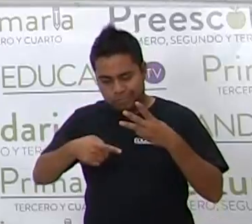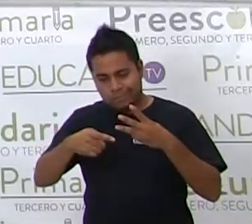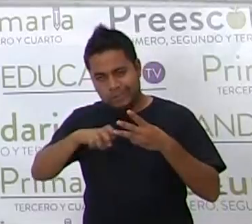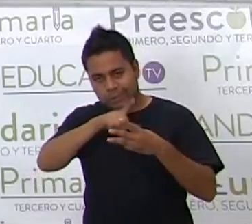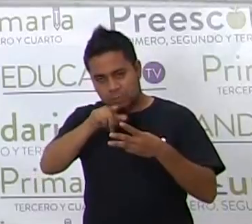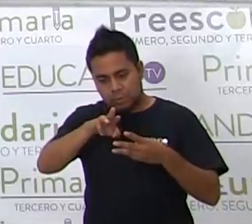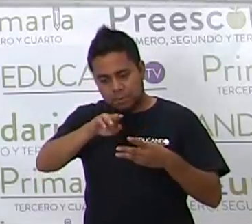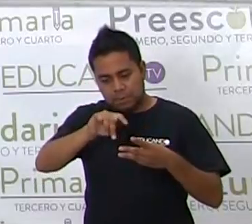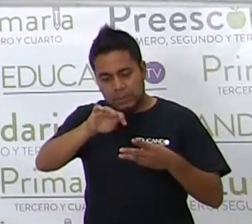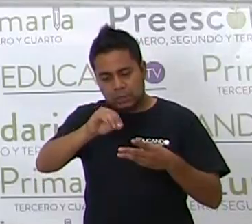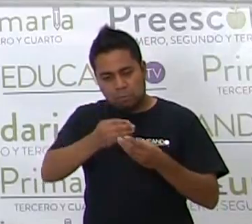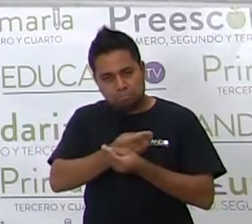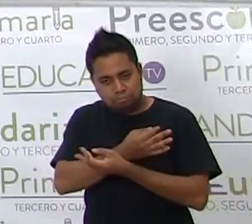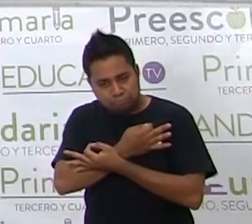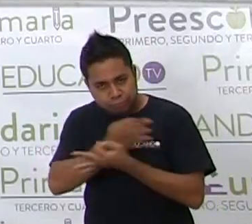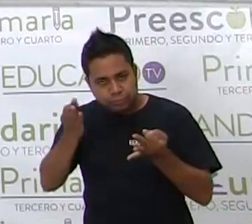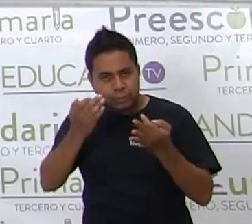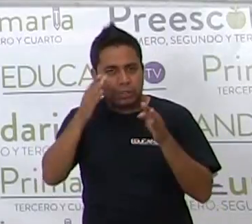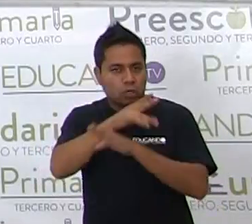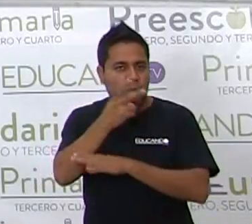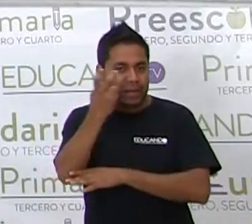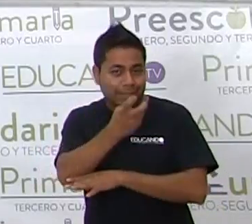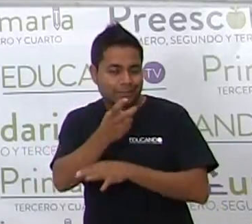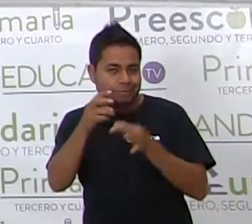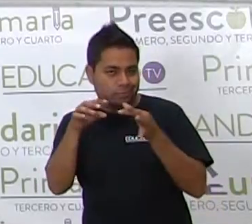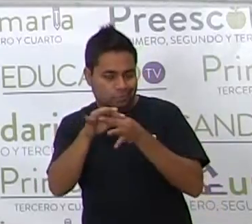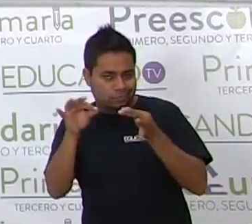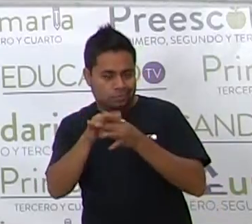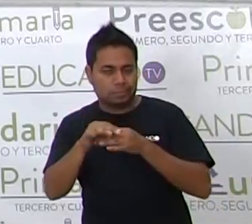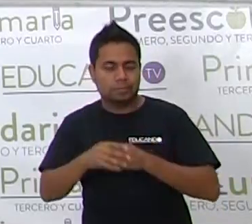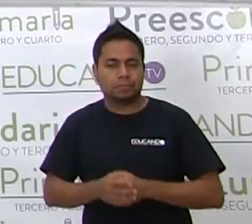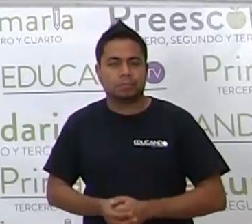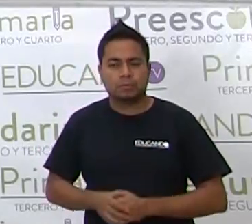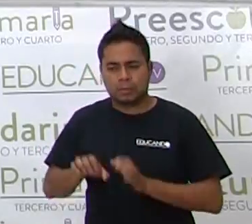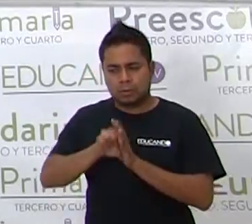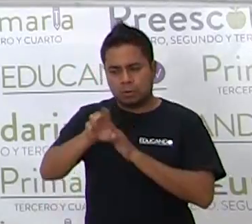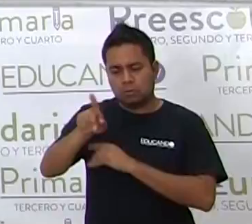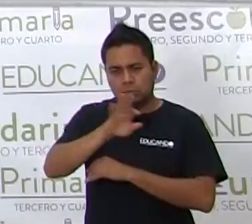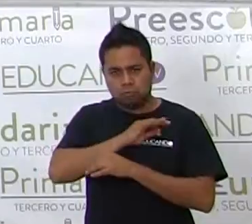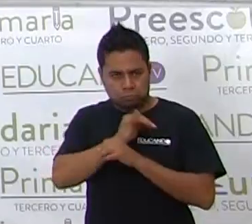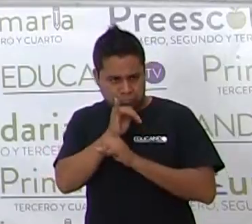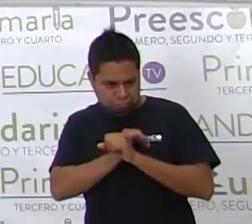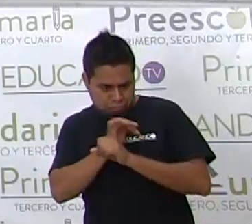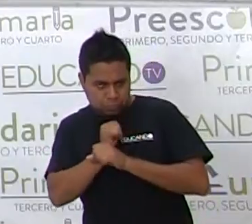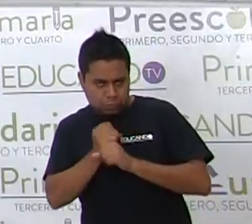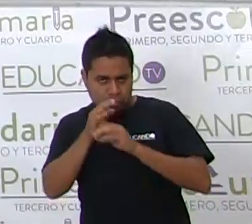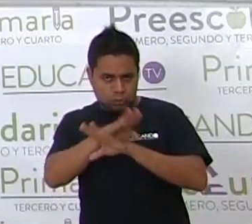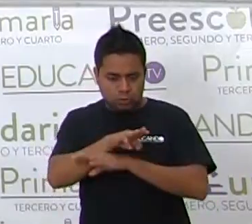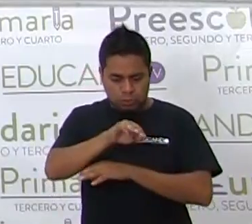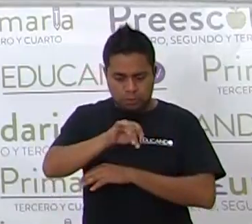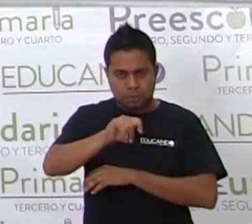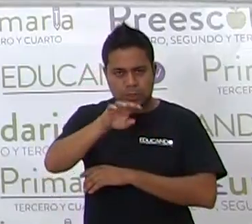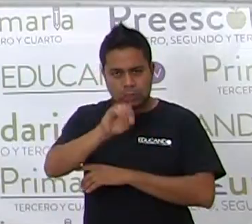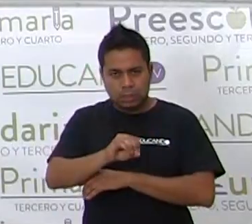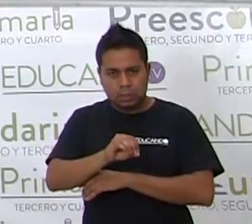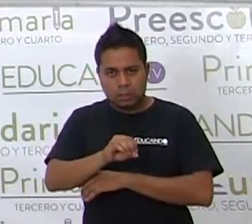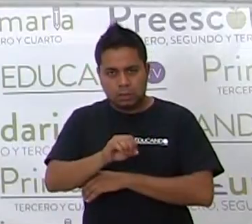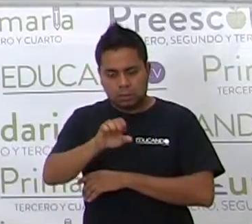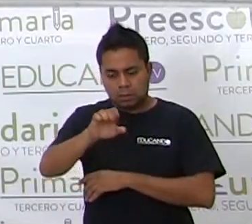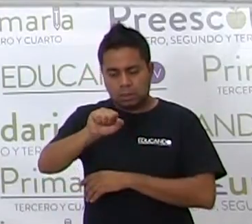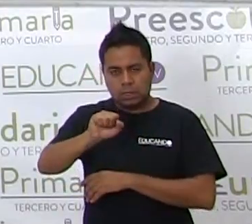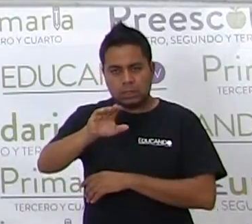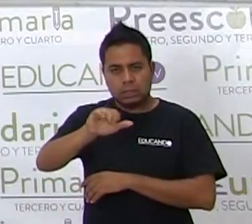cuando nos hablan de la mitología. A lo mejor tú puedes investigar sobre el mito de